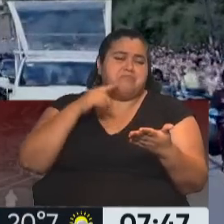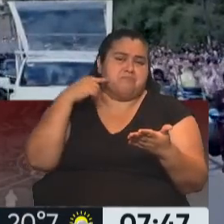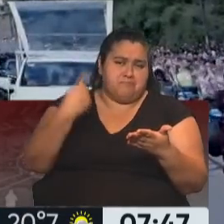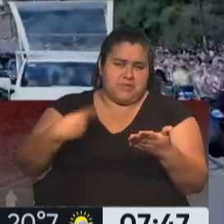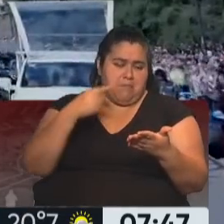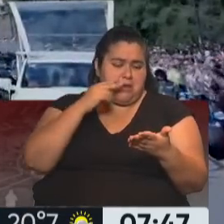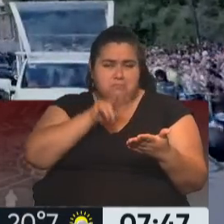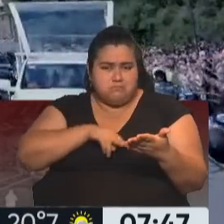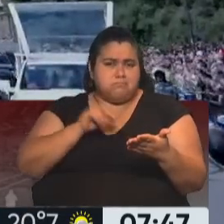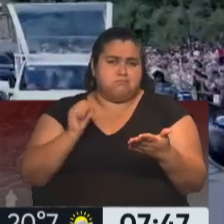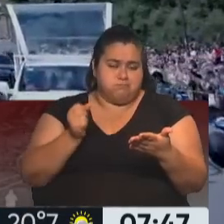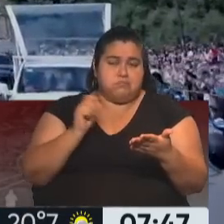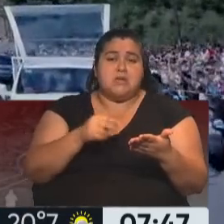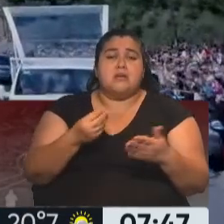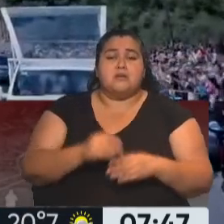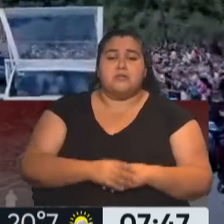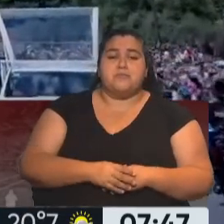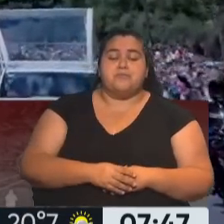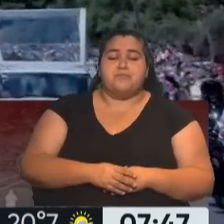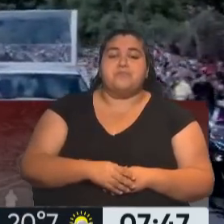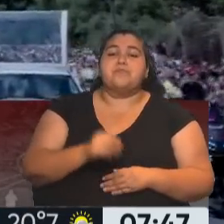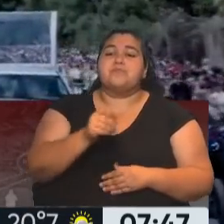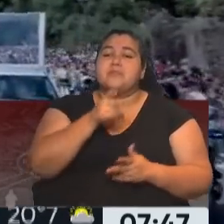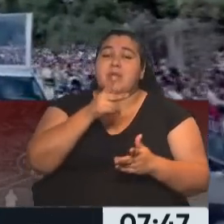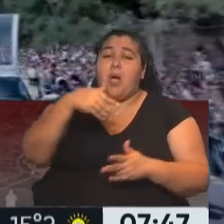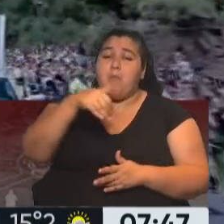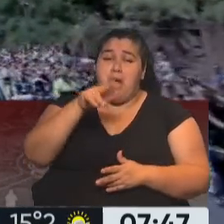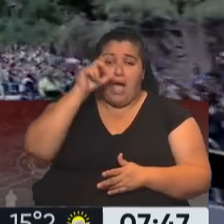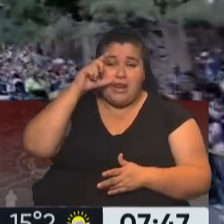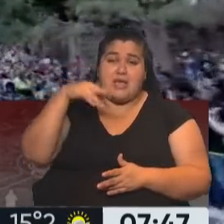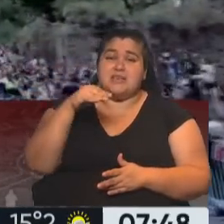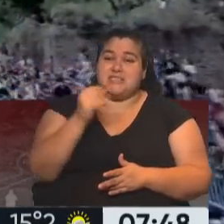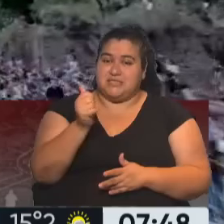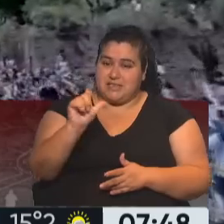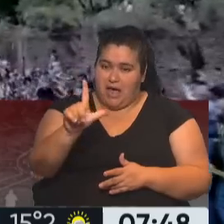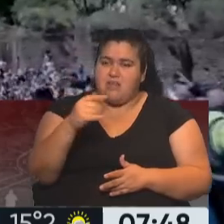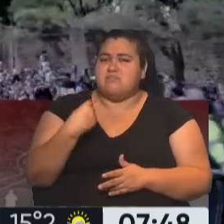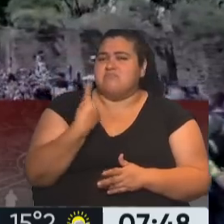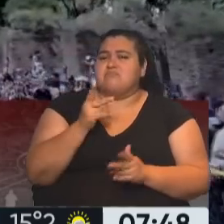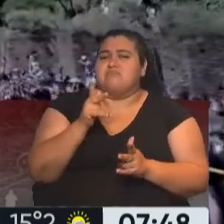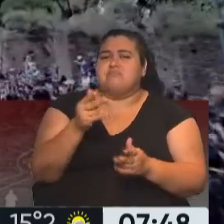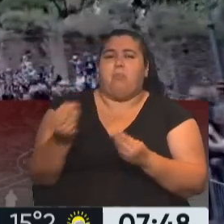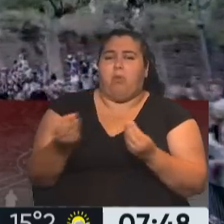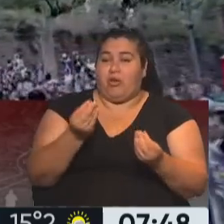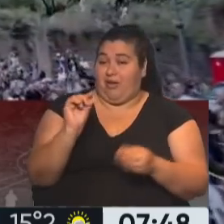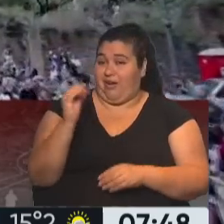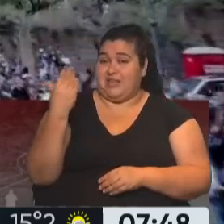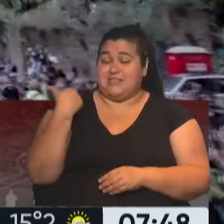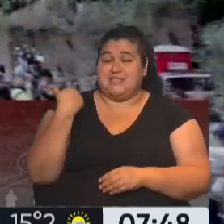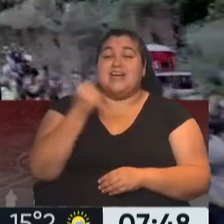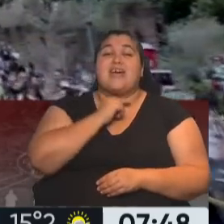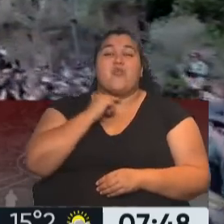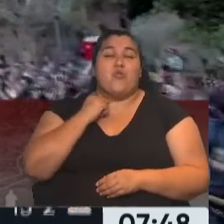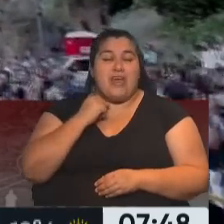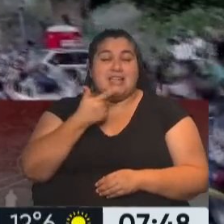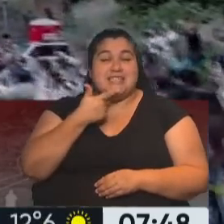el Papa Francisco. Menciona a Dostoyevsky y menciona a Leopoldo Marechal. Sí, ¿Y por qué destacamos a Marechal? Porque recién el padre César habló del